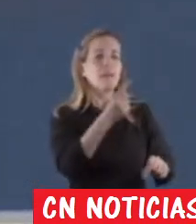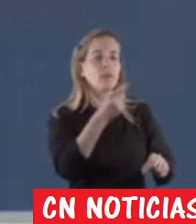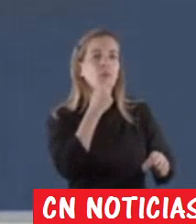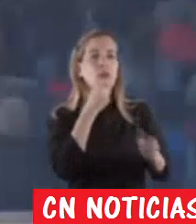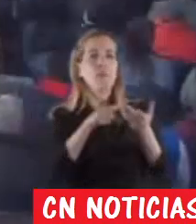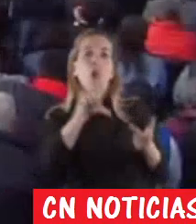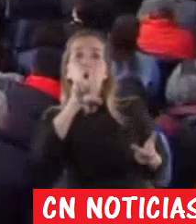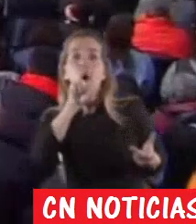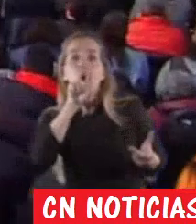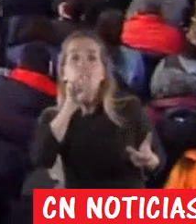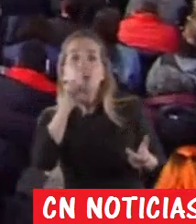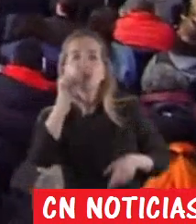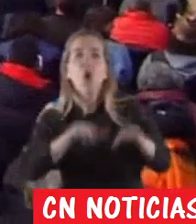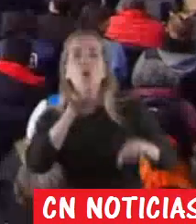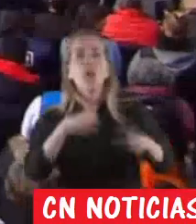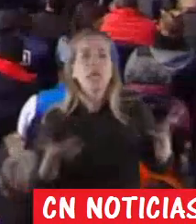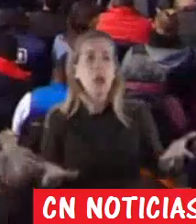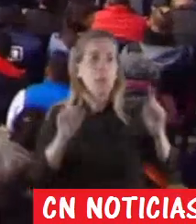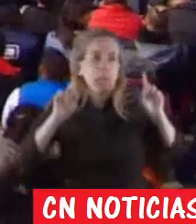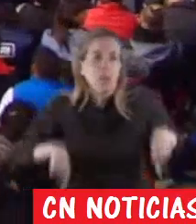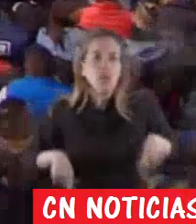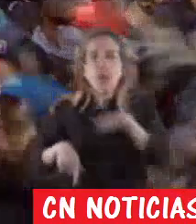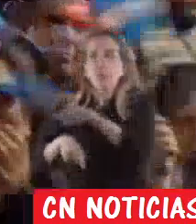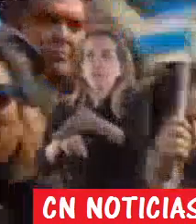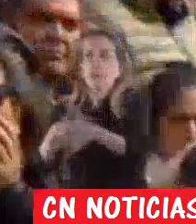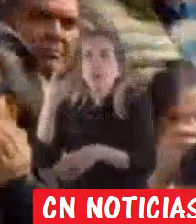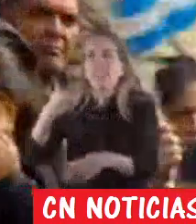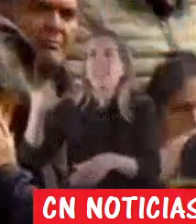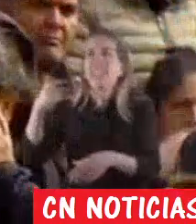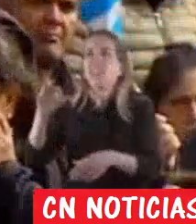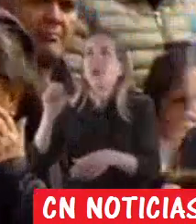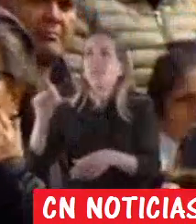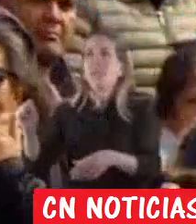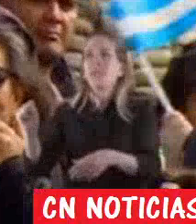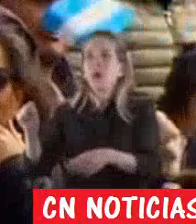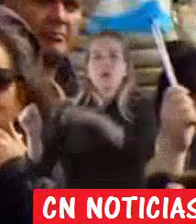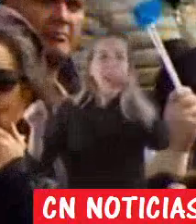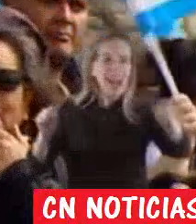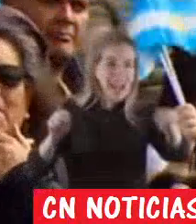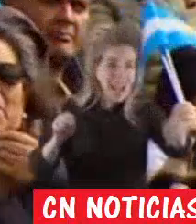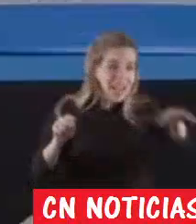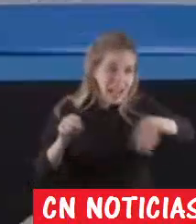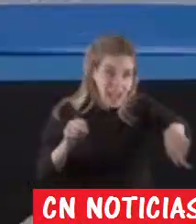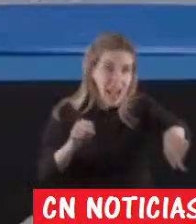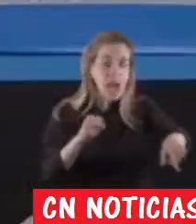pollo, no sé, chino, saldrá 360 más o menos, dice acá, 200